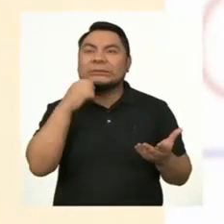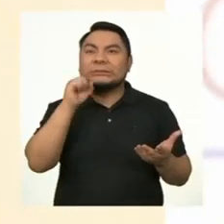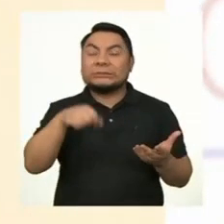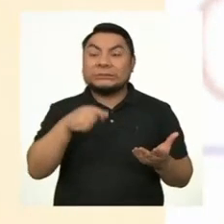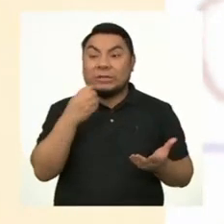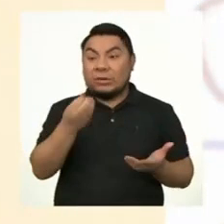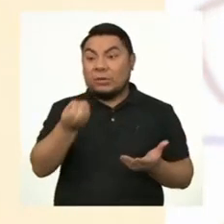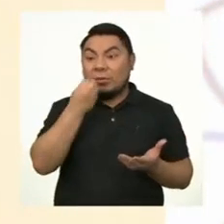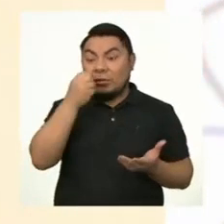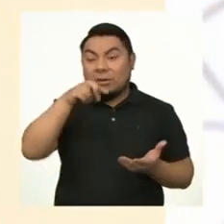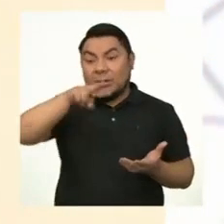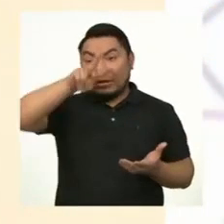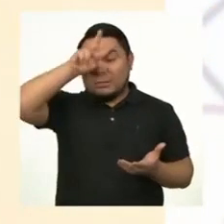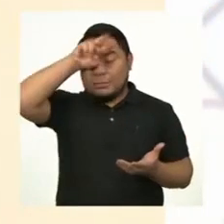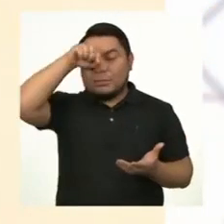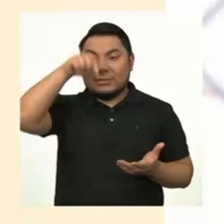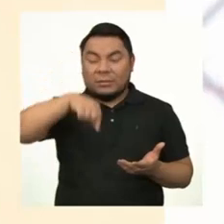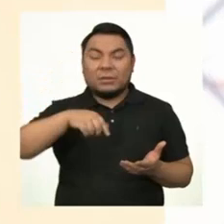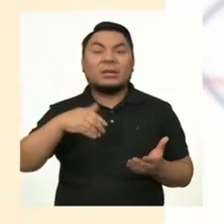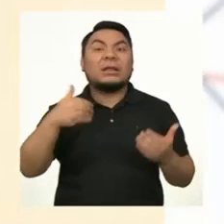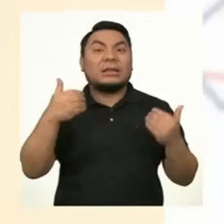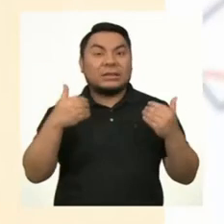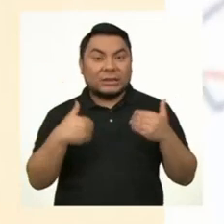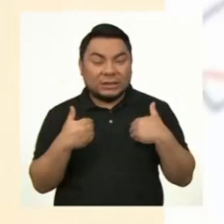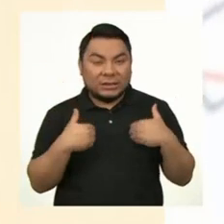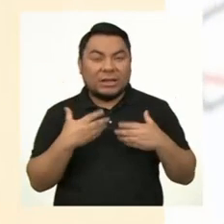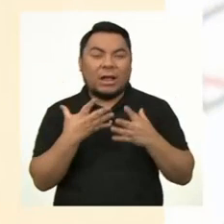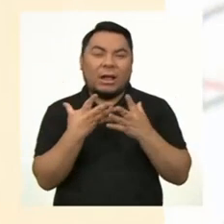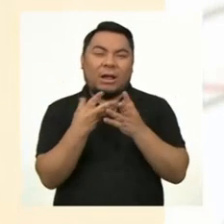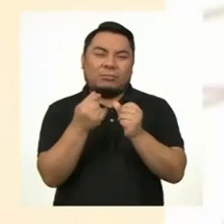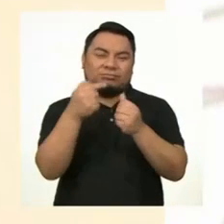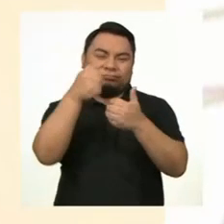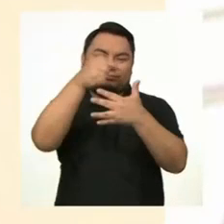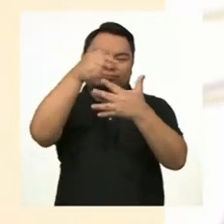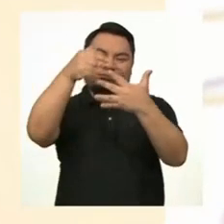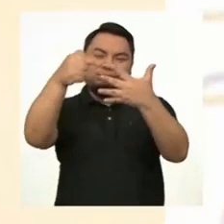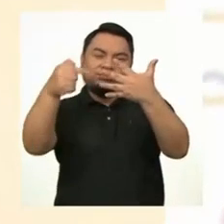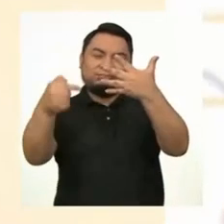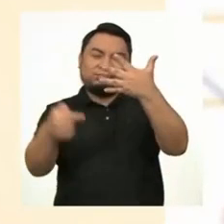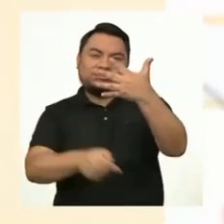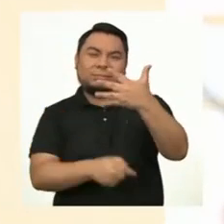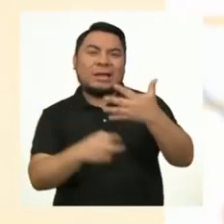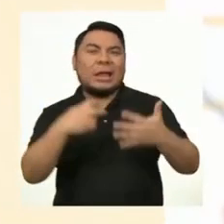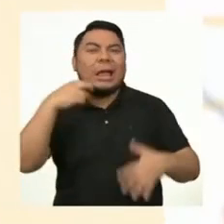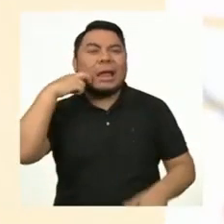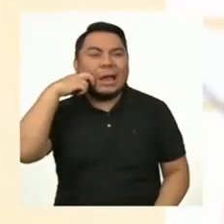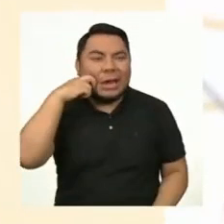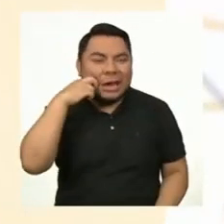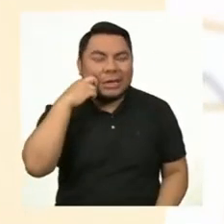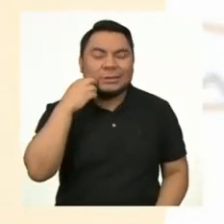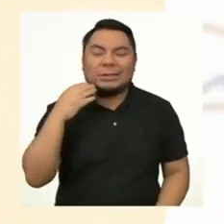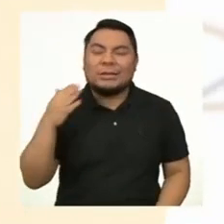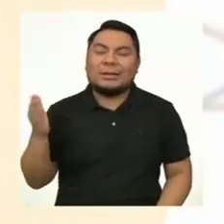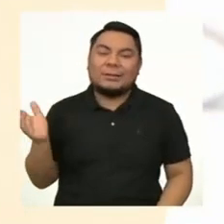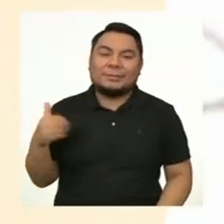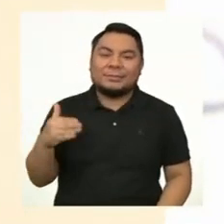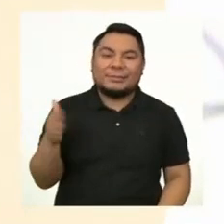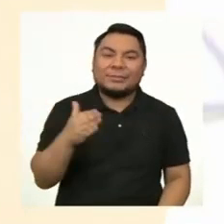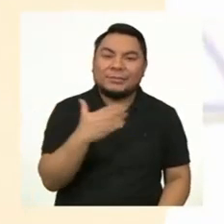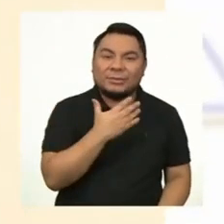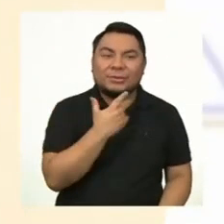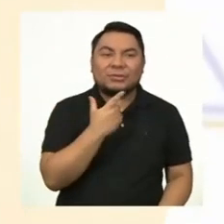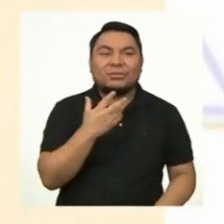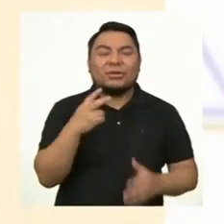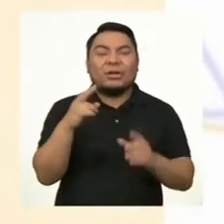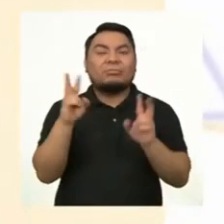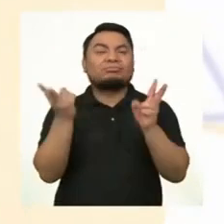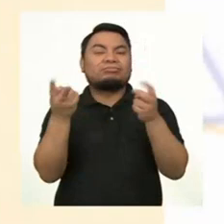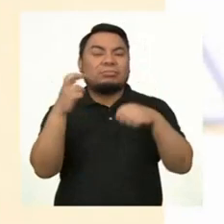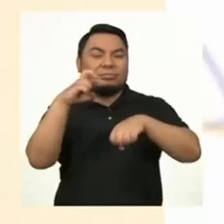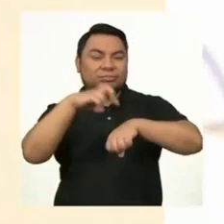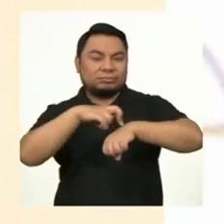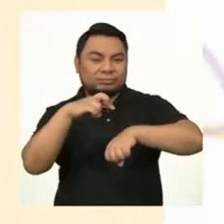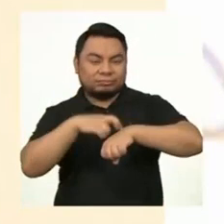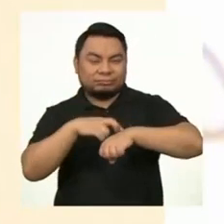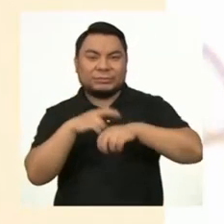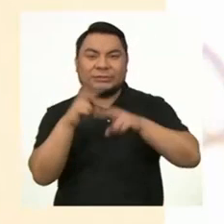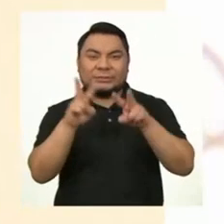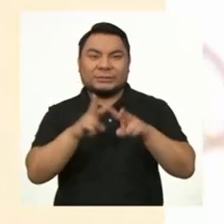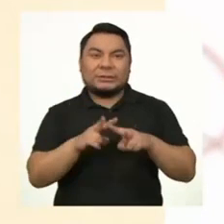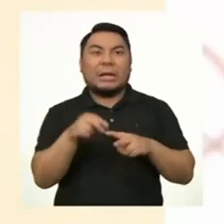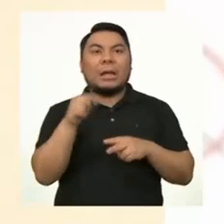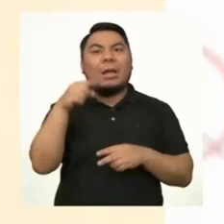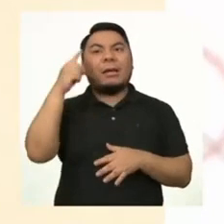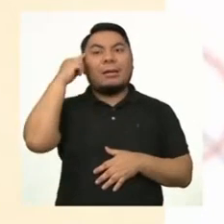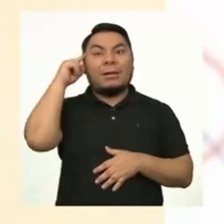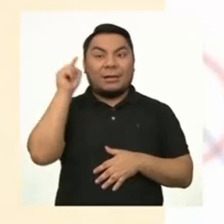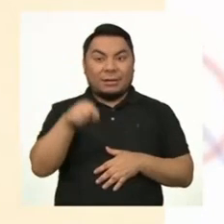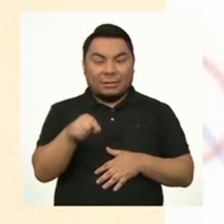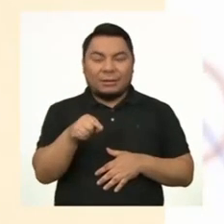la gastronomía del Perú tiene una amplia variedad de carnes, pescados y tubérculos, notamos que esta